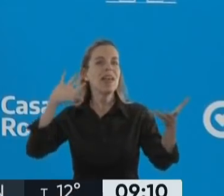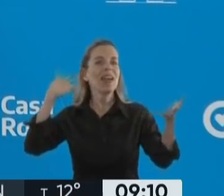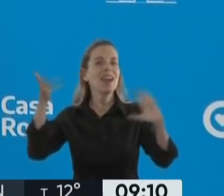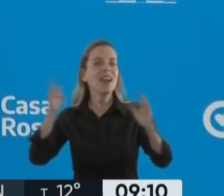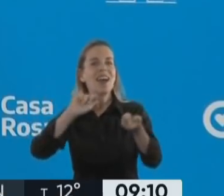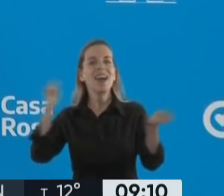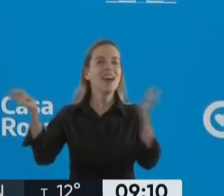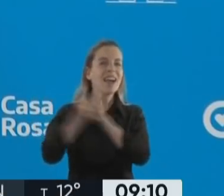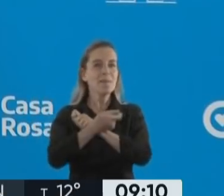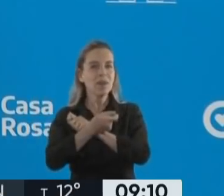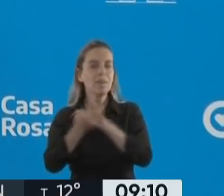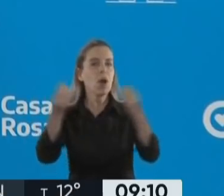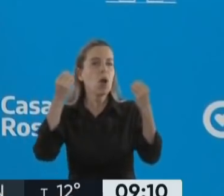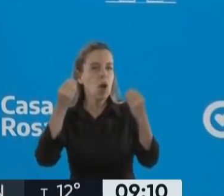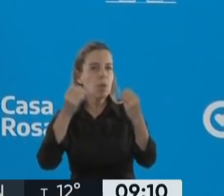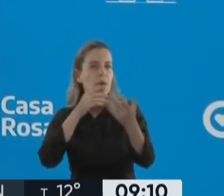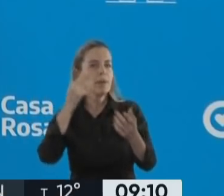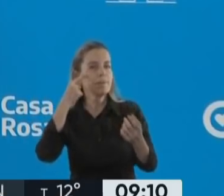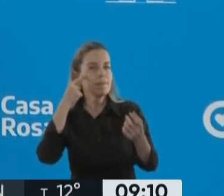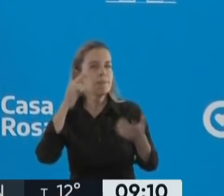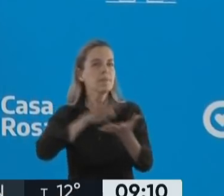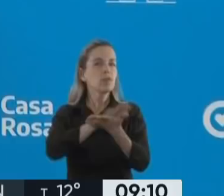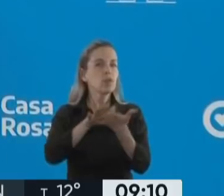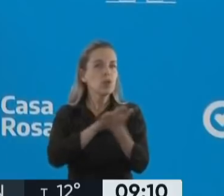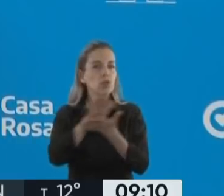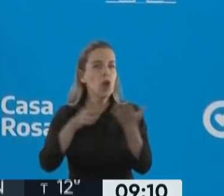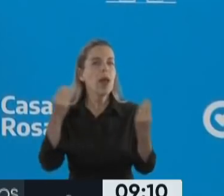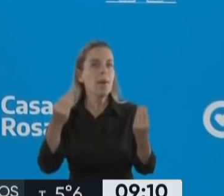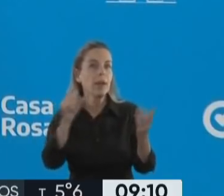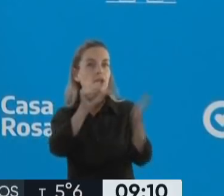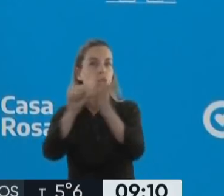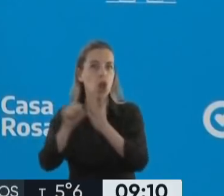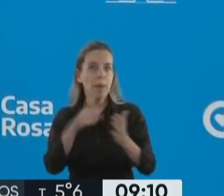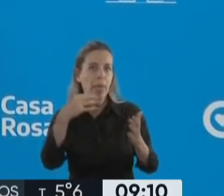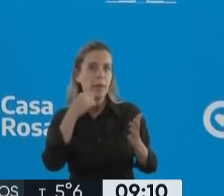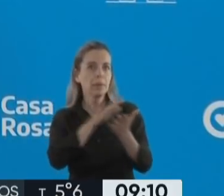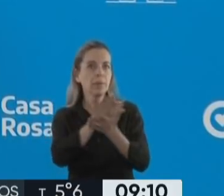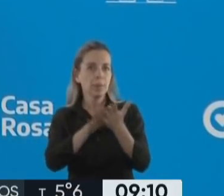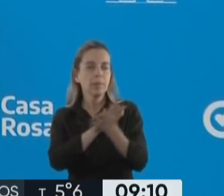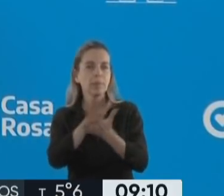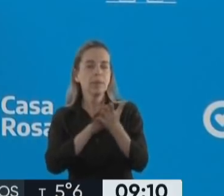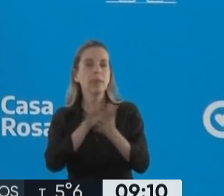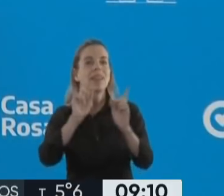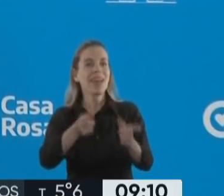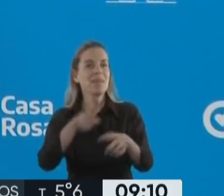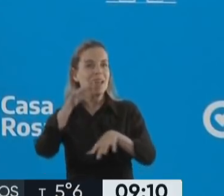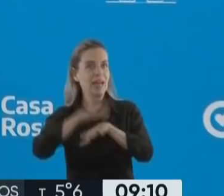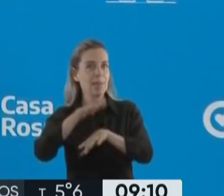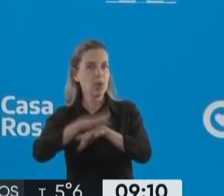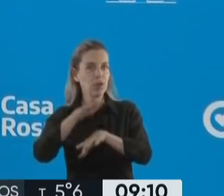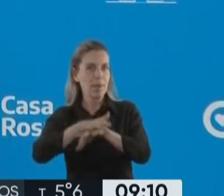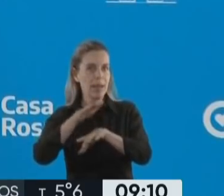van a llevar adelante las diferentes soluciones que todos los países tienen que llevar adelante, pero que tenemos responsabilidades comunes